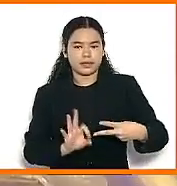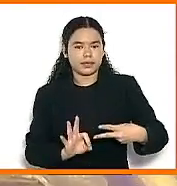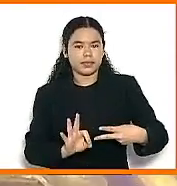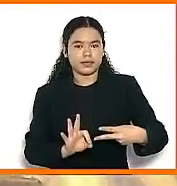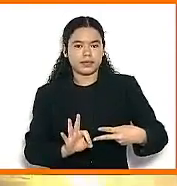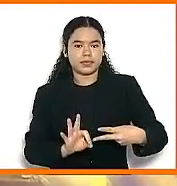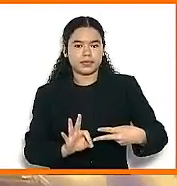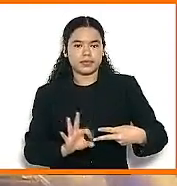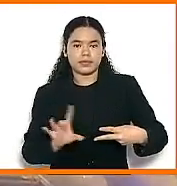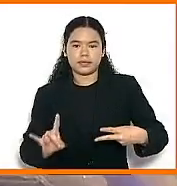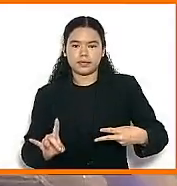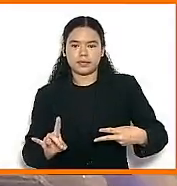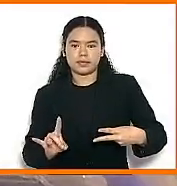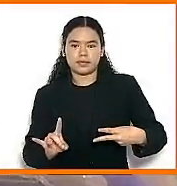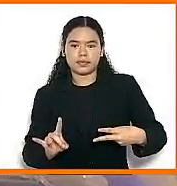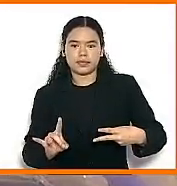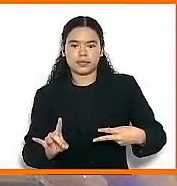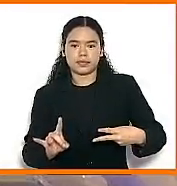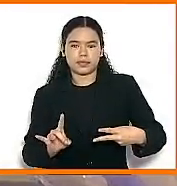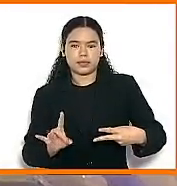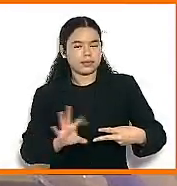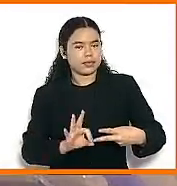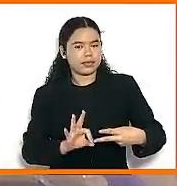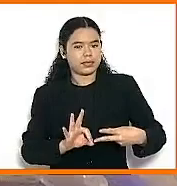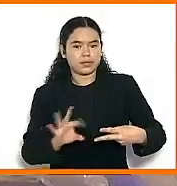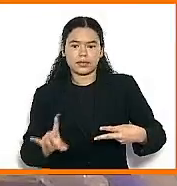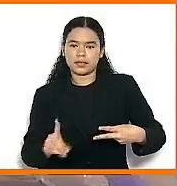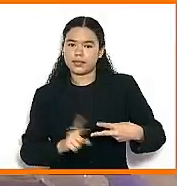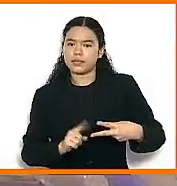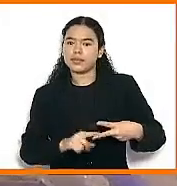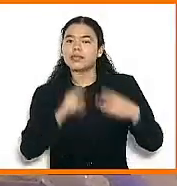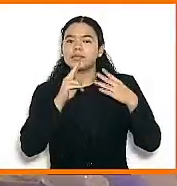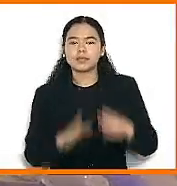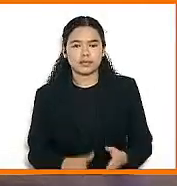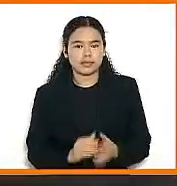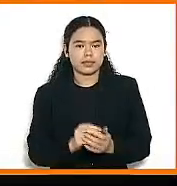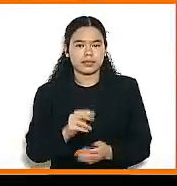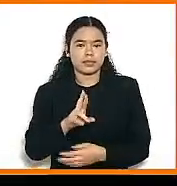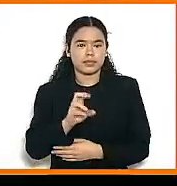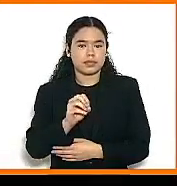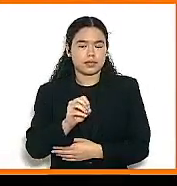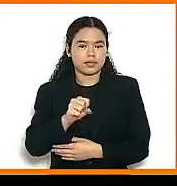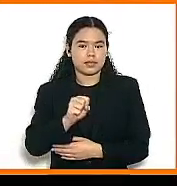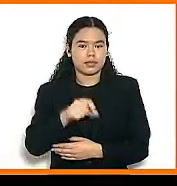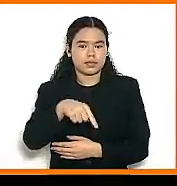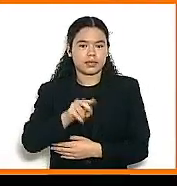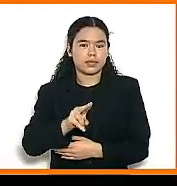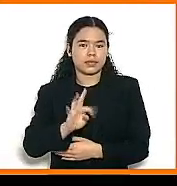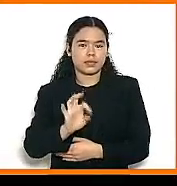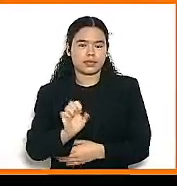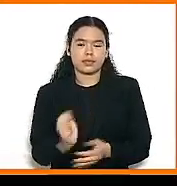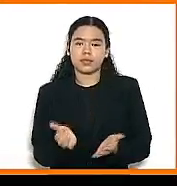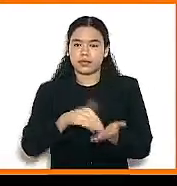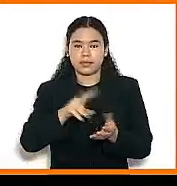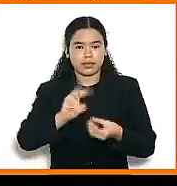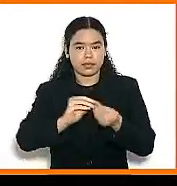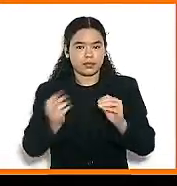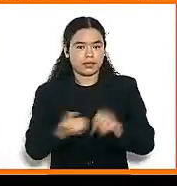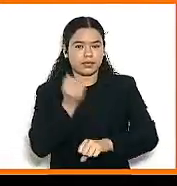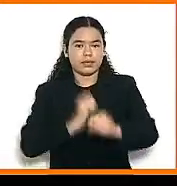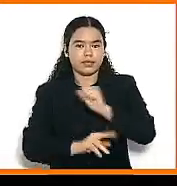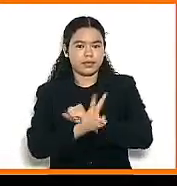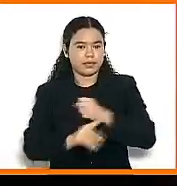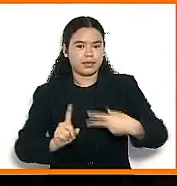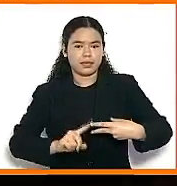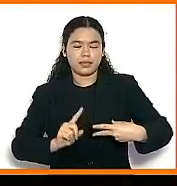Segundo dígito es el 8. Segundo número favorecido, 98, con su catrachada rosquete. Los números ganadores para premiados en esta hermosa tarde